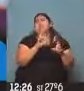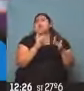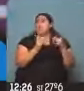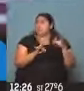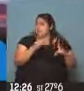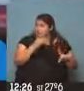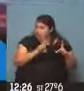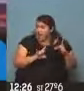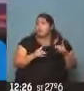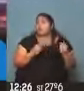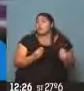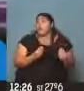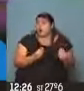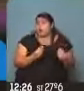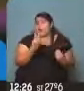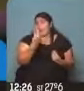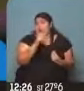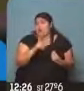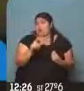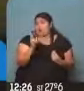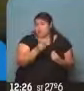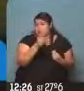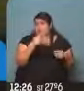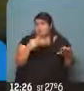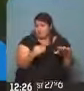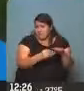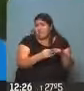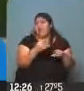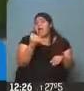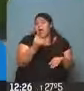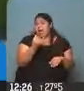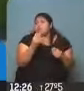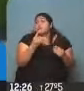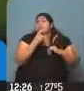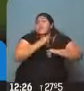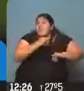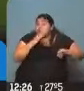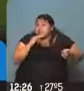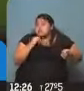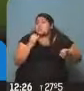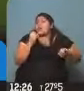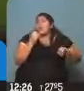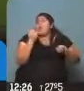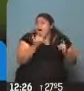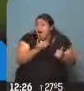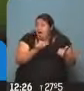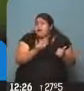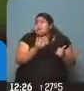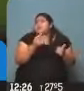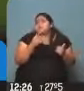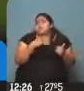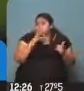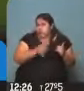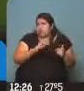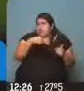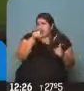este porque hay dos personas muertas fallecidas entonces la información que tenemos que estamos manejando es que están trabajando